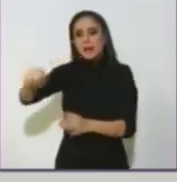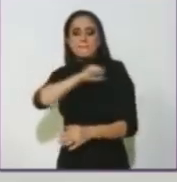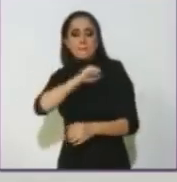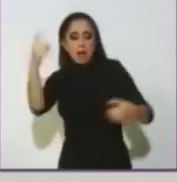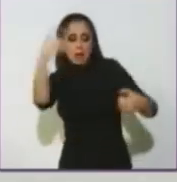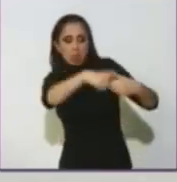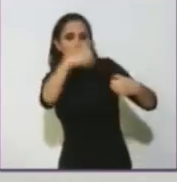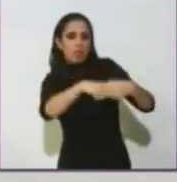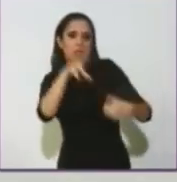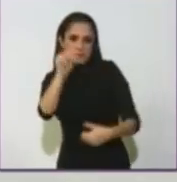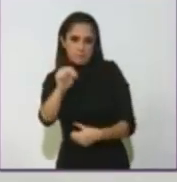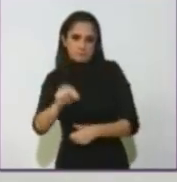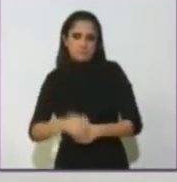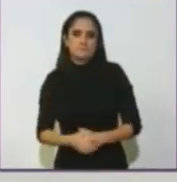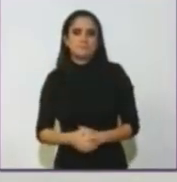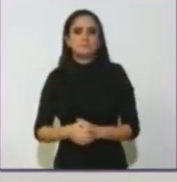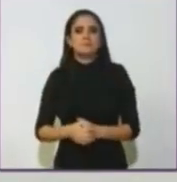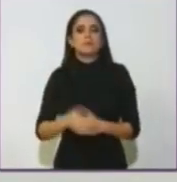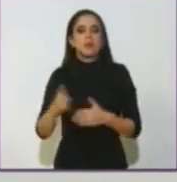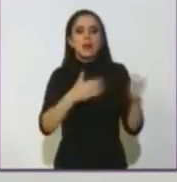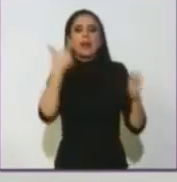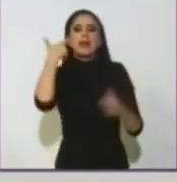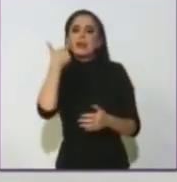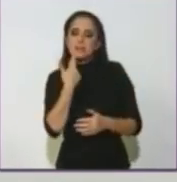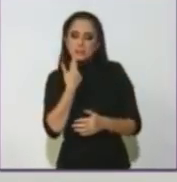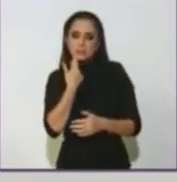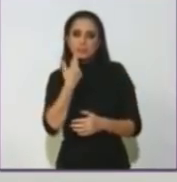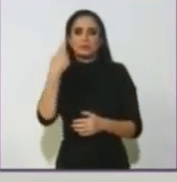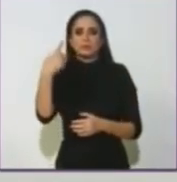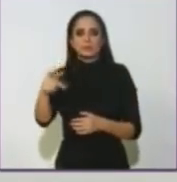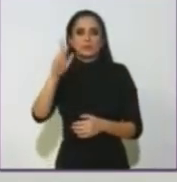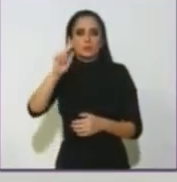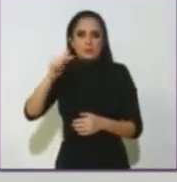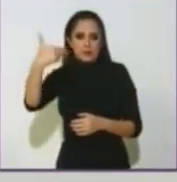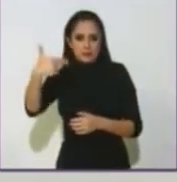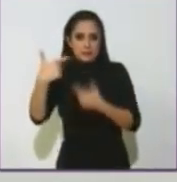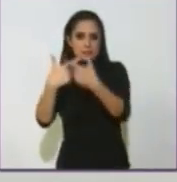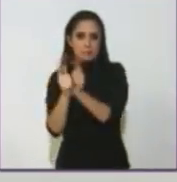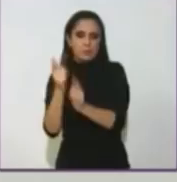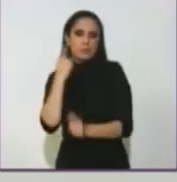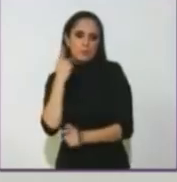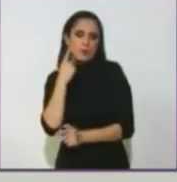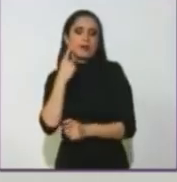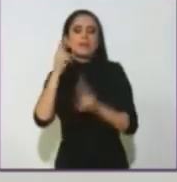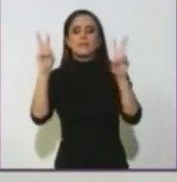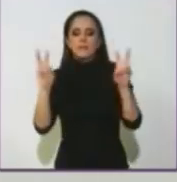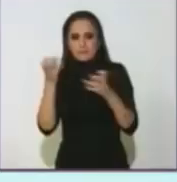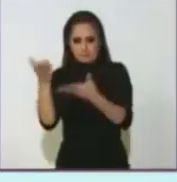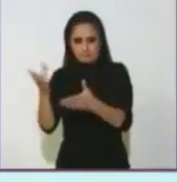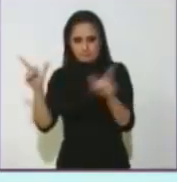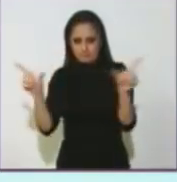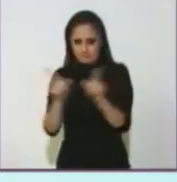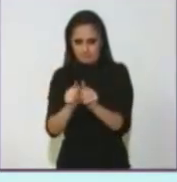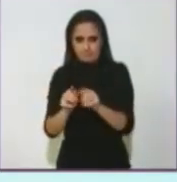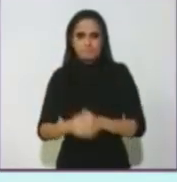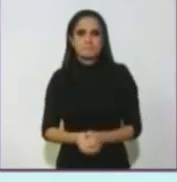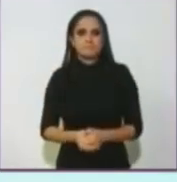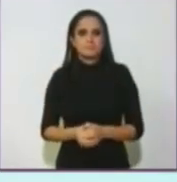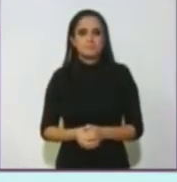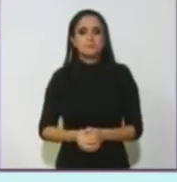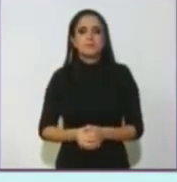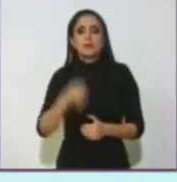mariana el turno marco rascón partido humanista de la ciudad de méxico hasta 30 segundos seguridad y justicia conclusión que al fondo